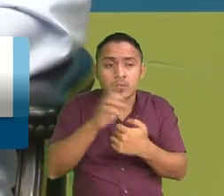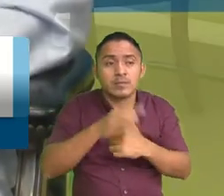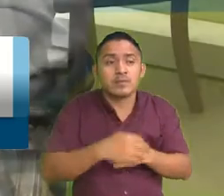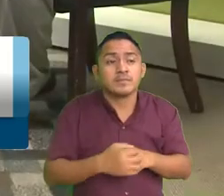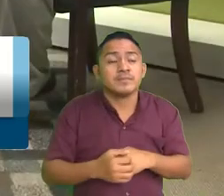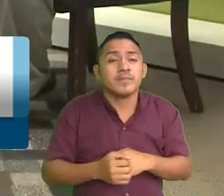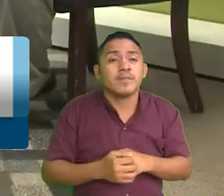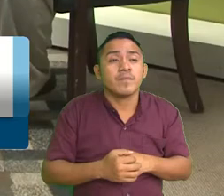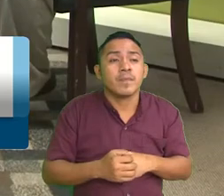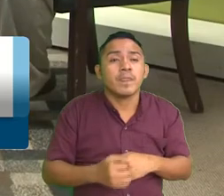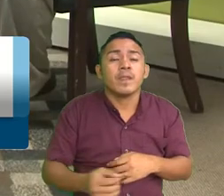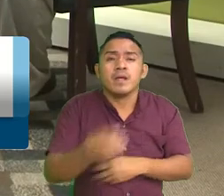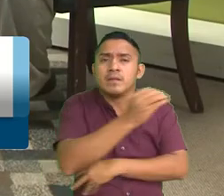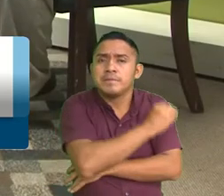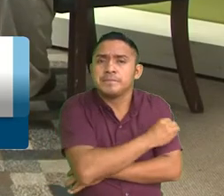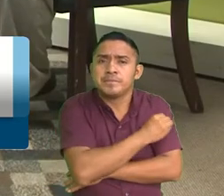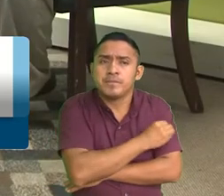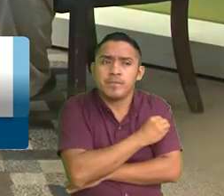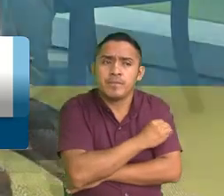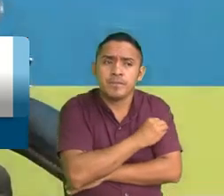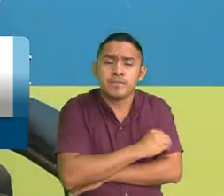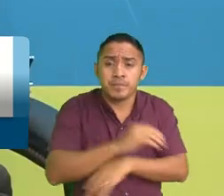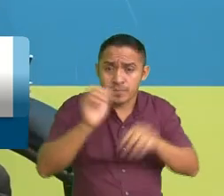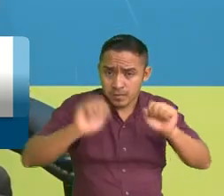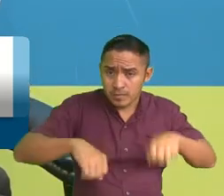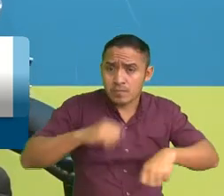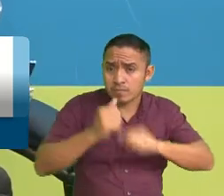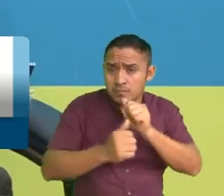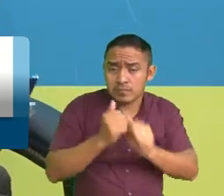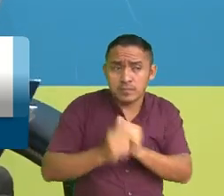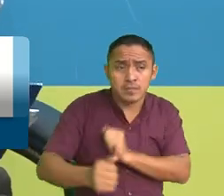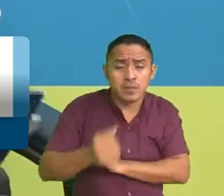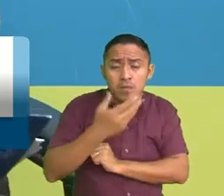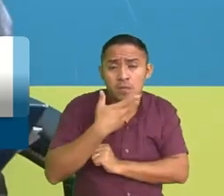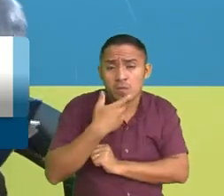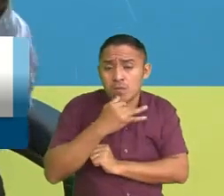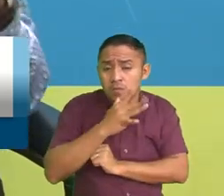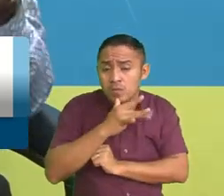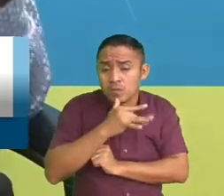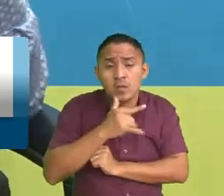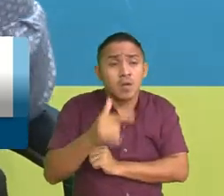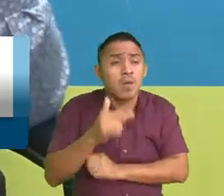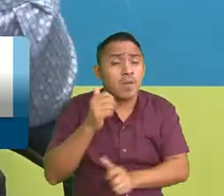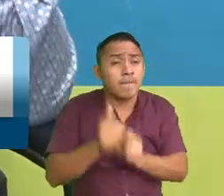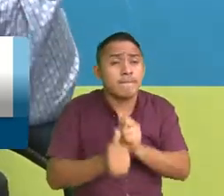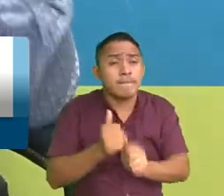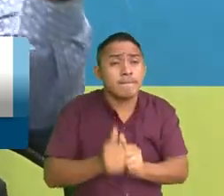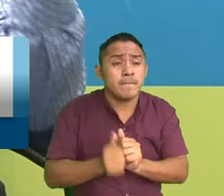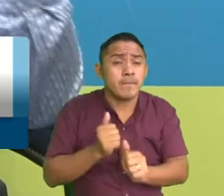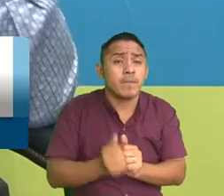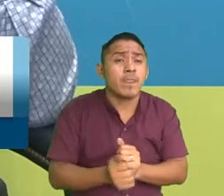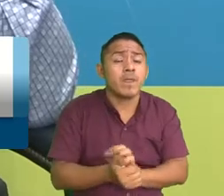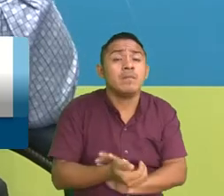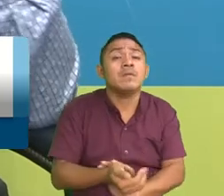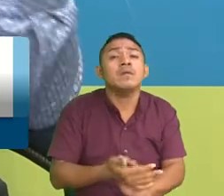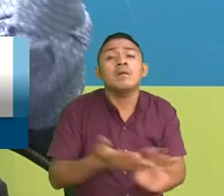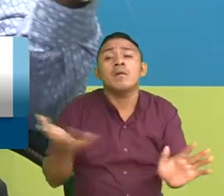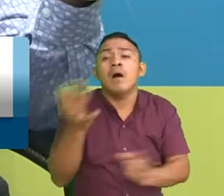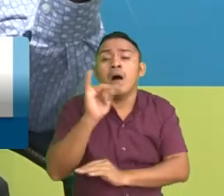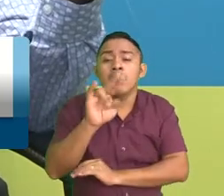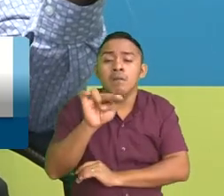el consumo de alcohol también puede estar dándose en los adolescentes, doctor. ¿Cómo incide en el insomnio